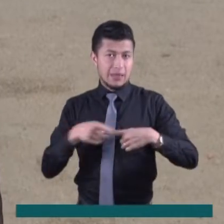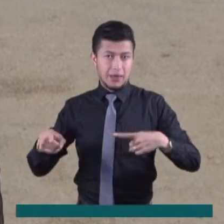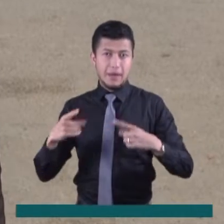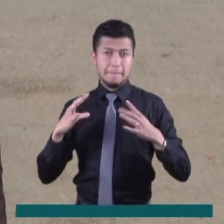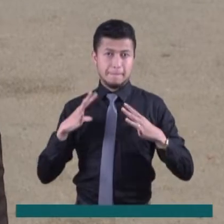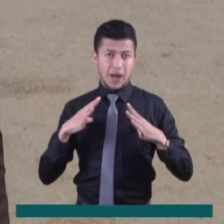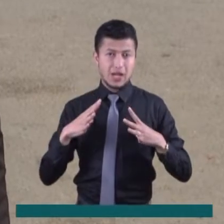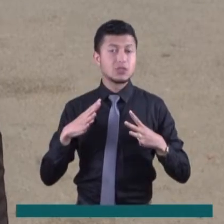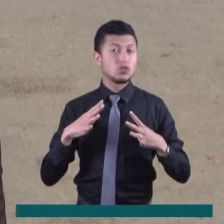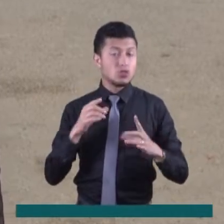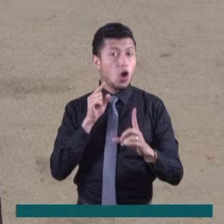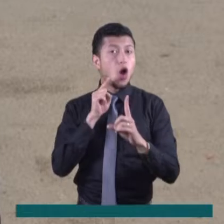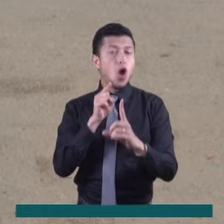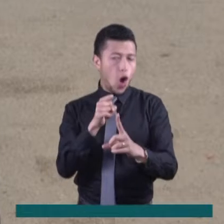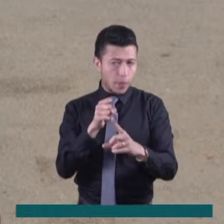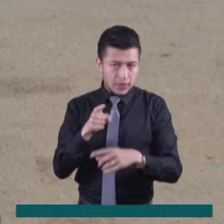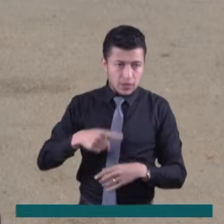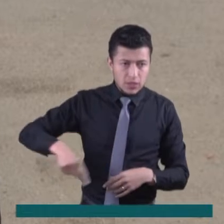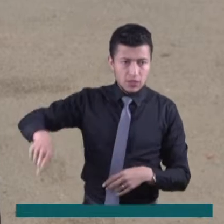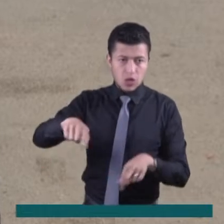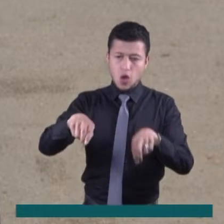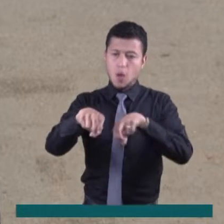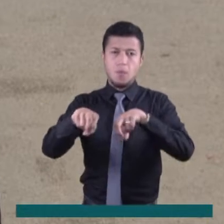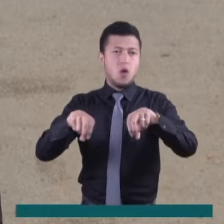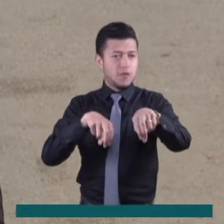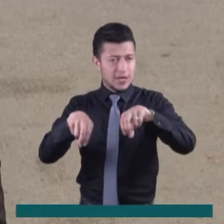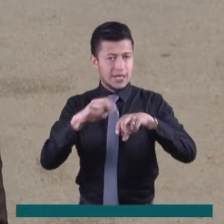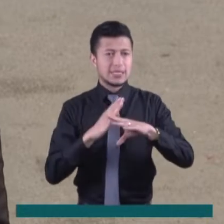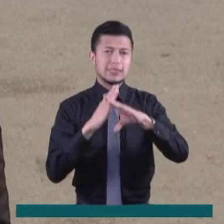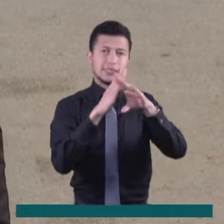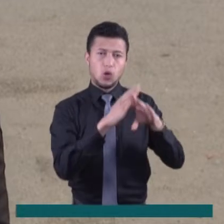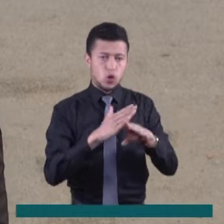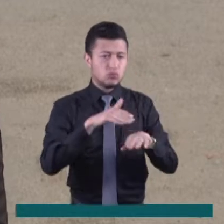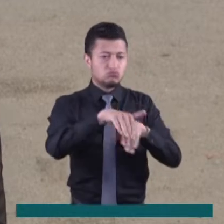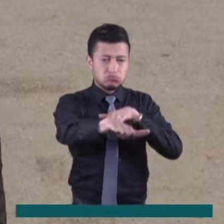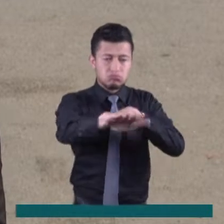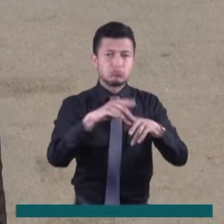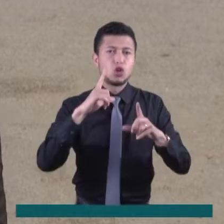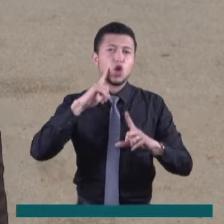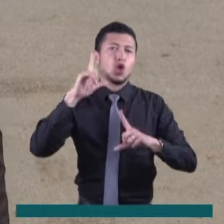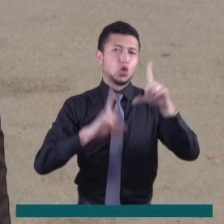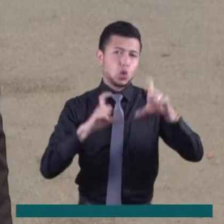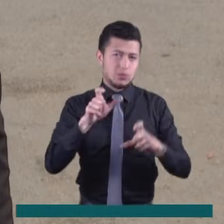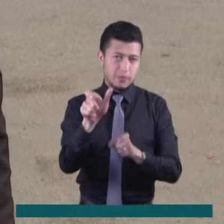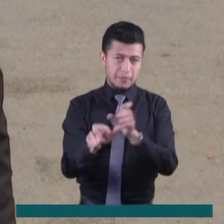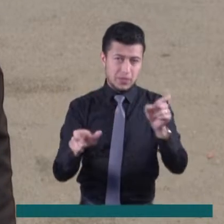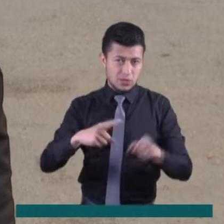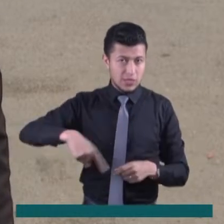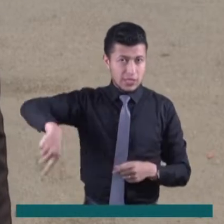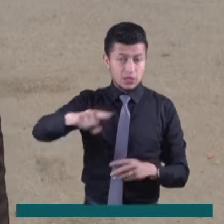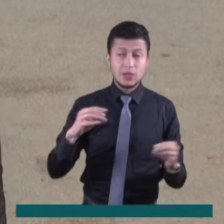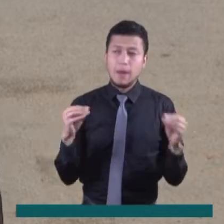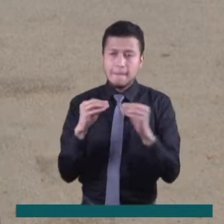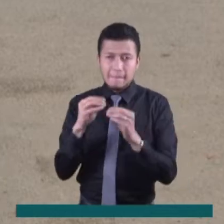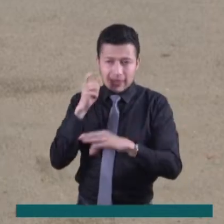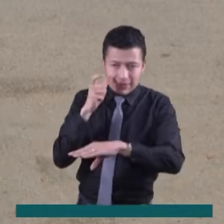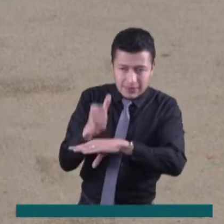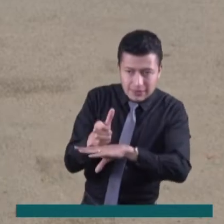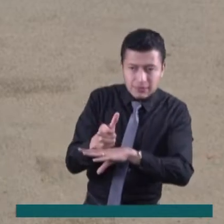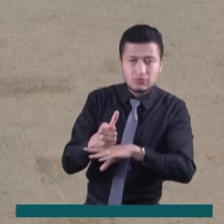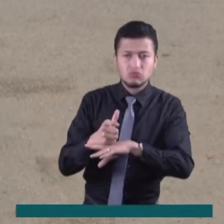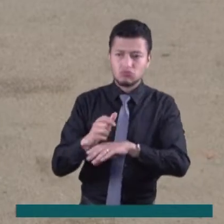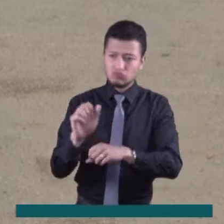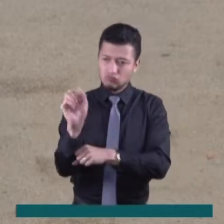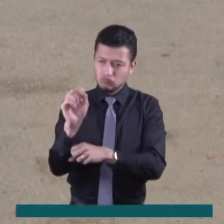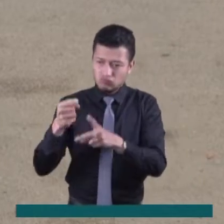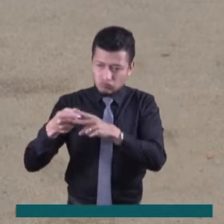durante esta semana de receso para garantizar la movilidad y la seguridad vial de los turistas. Además, verificarán el estado